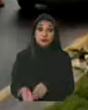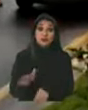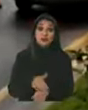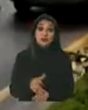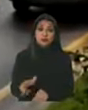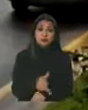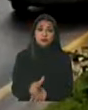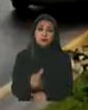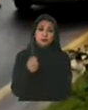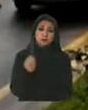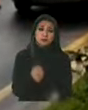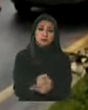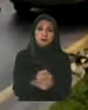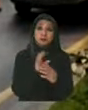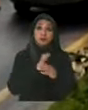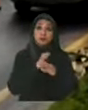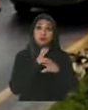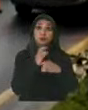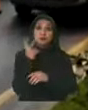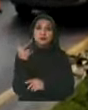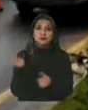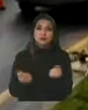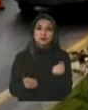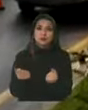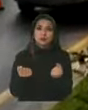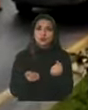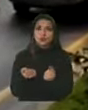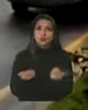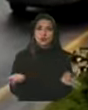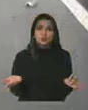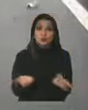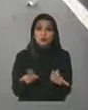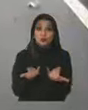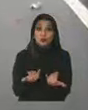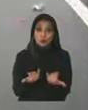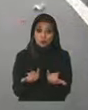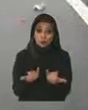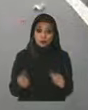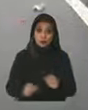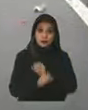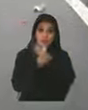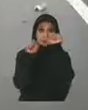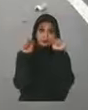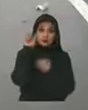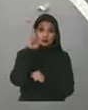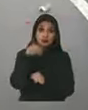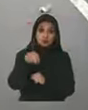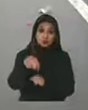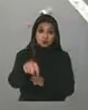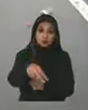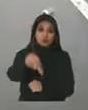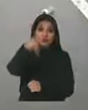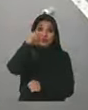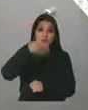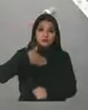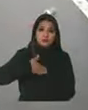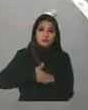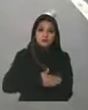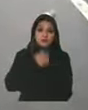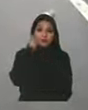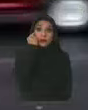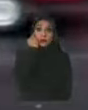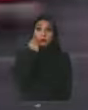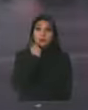accidente de tránsito entre un bus y tres automóviles. El hecho ocurrió esta mañana en el carril sur-norte de la avenida Simón Bolívar. Tras